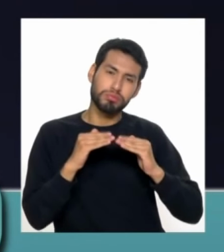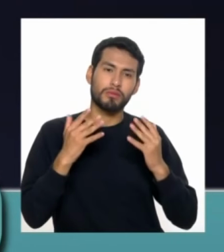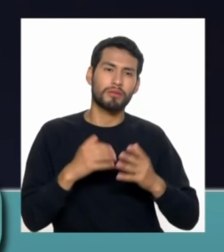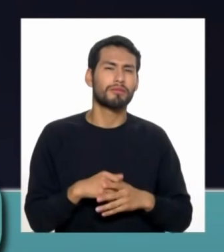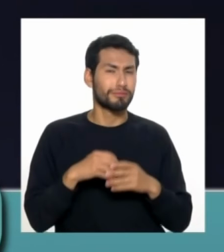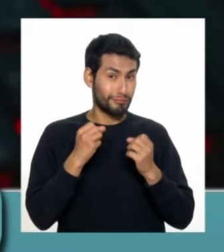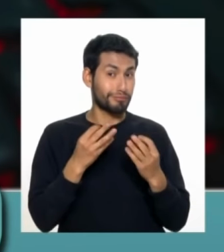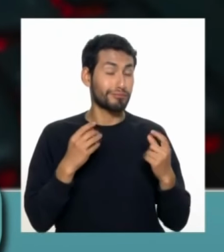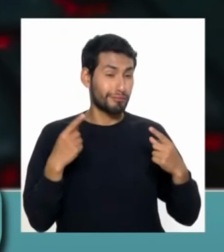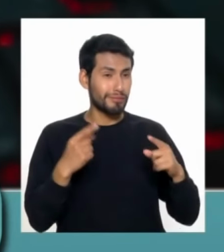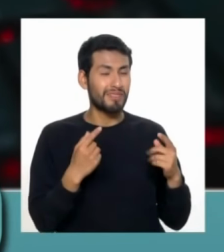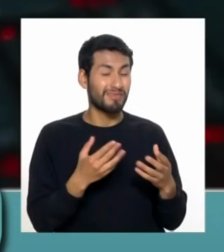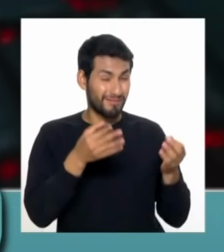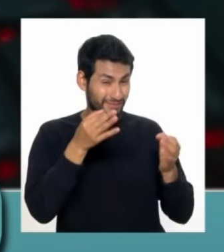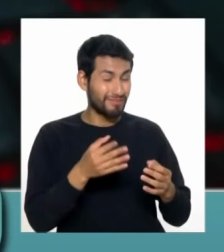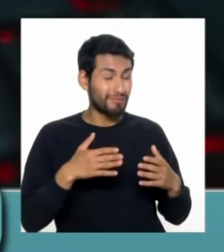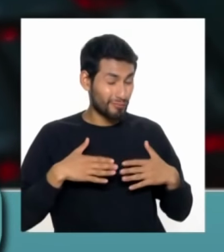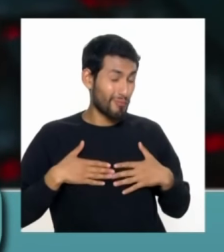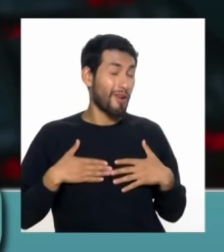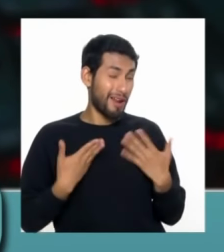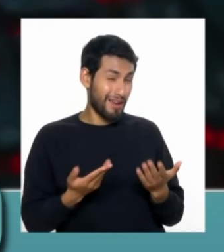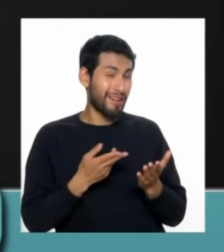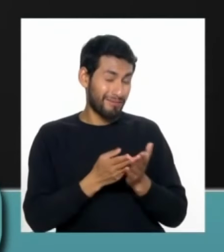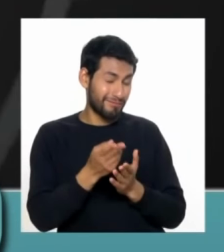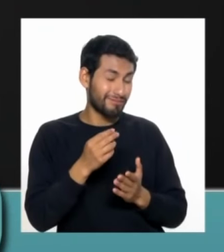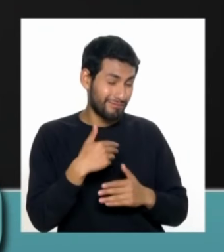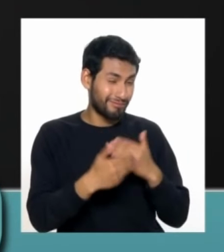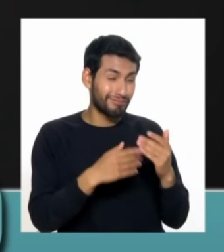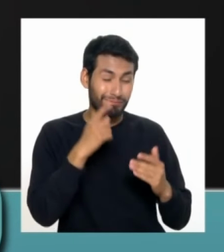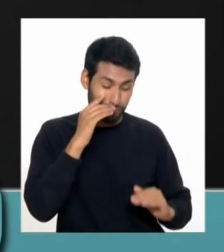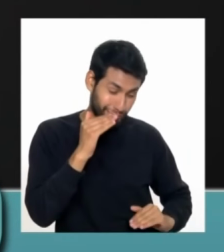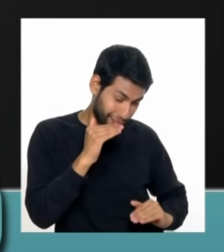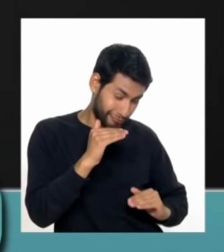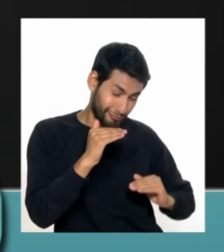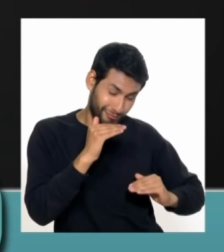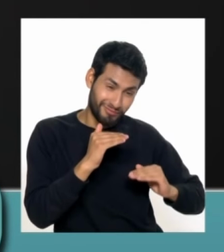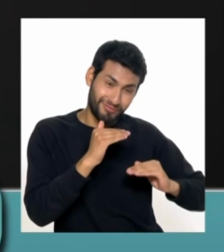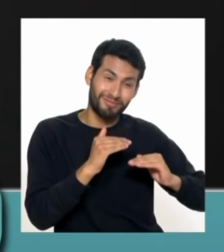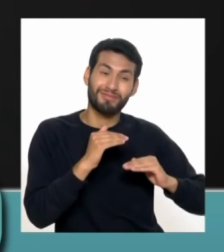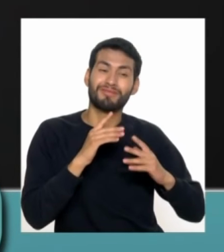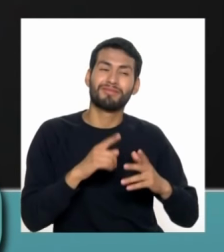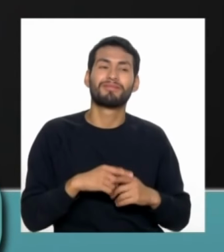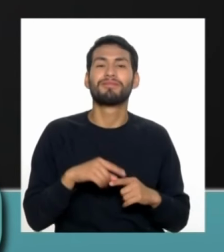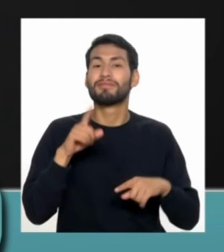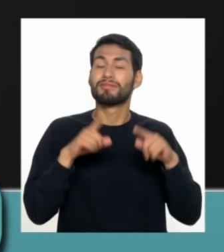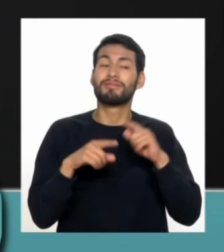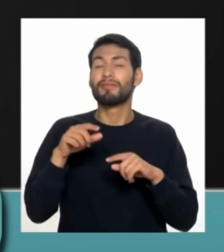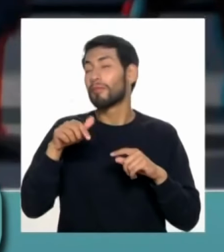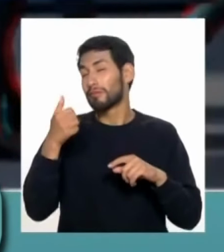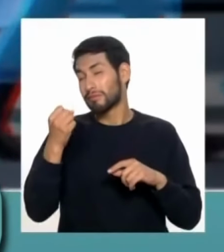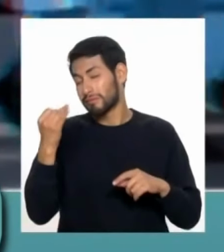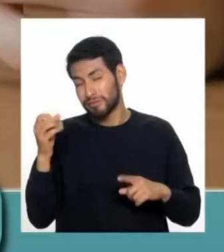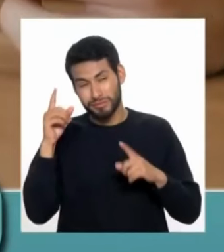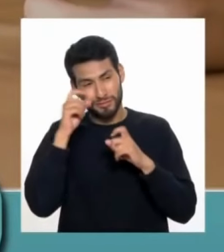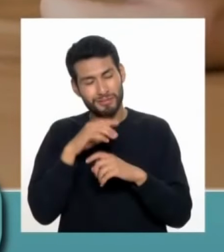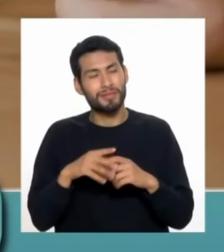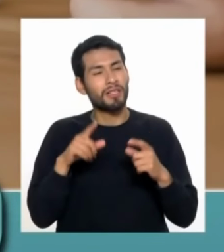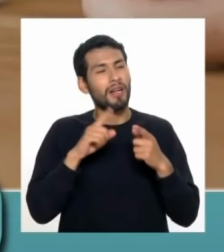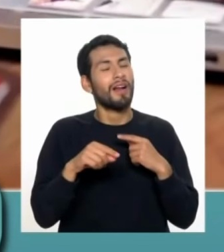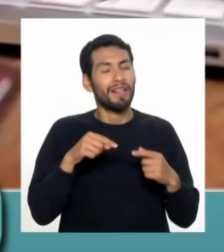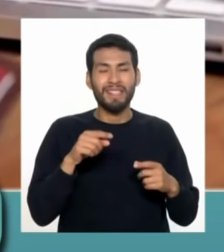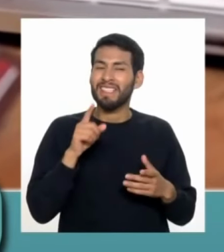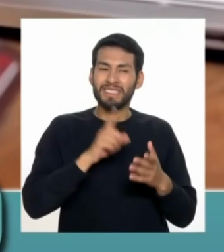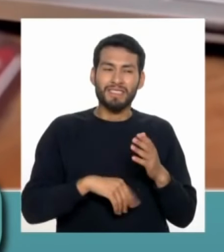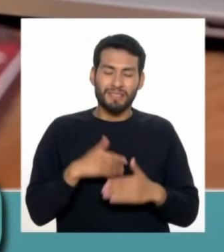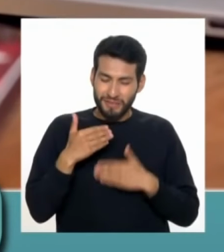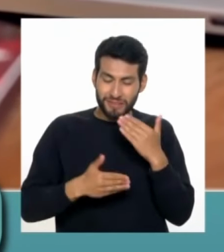que ya francamente se pueden implementar y desarrollar para cerrar las brechas en varios frentes. Otras son más difíciles, pero ahí es donde viene justamente